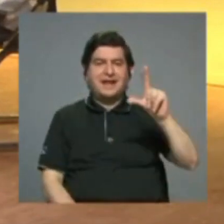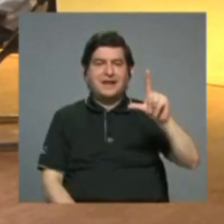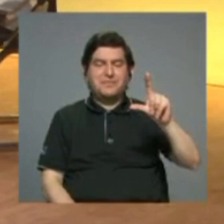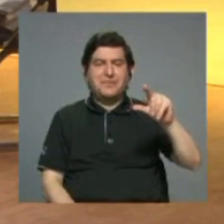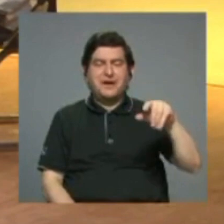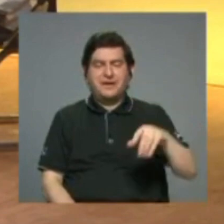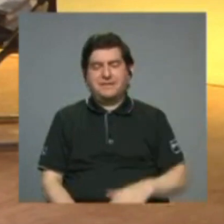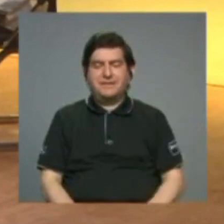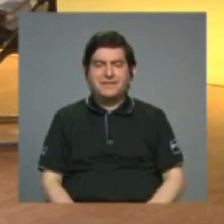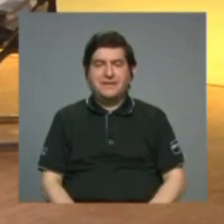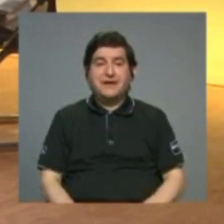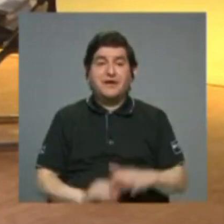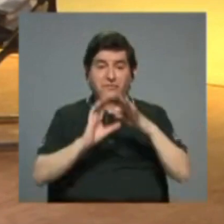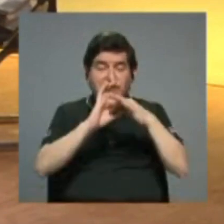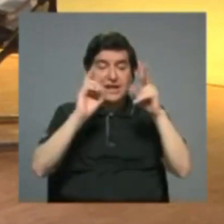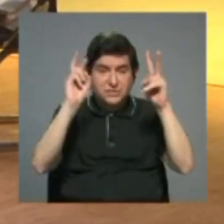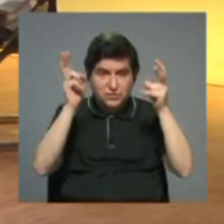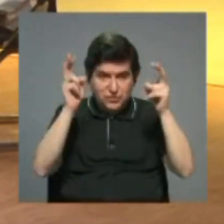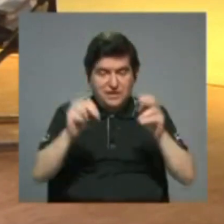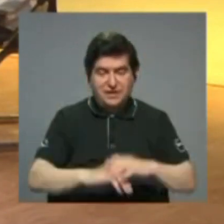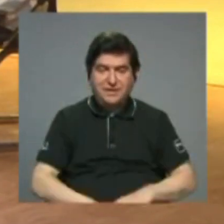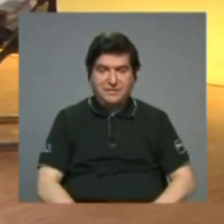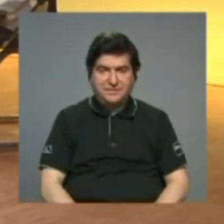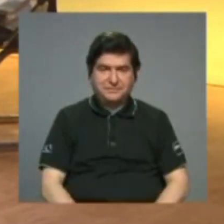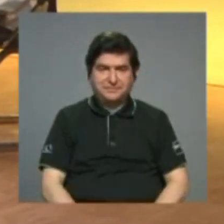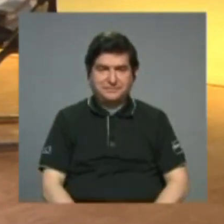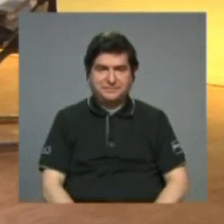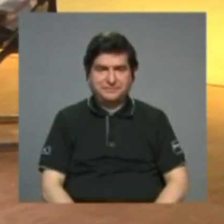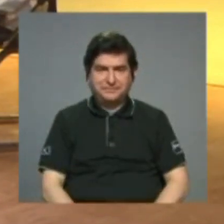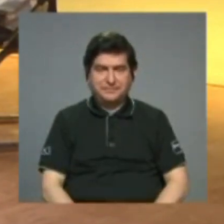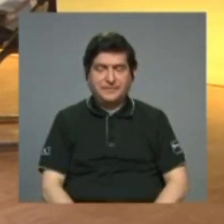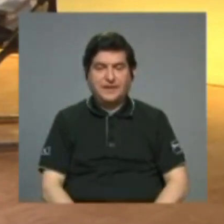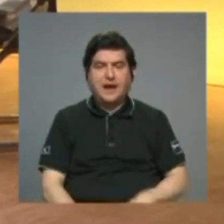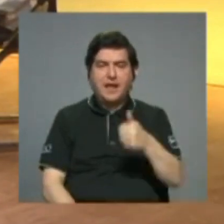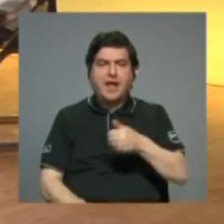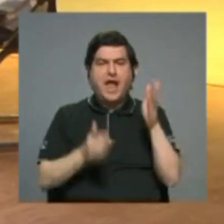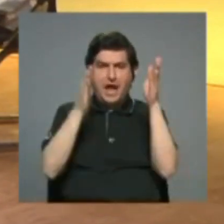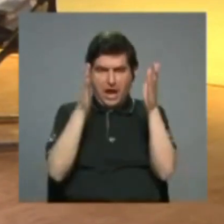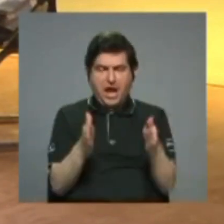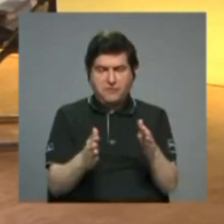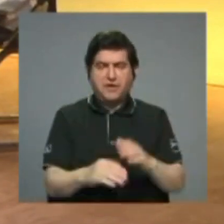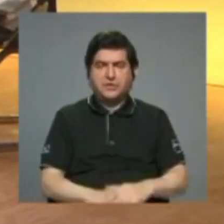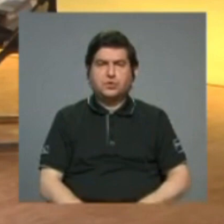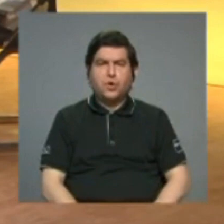para relacionarnos en esos temas. Entonces, el rector